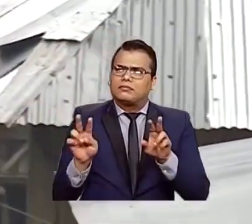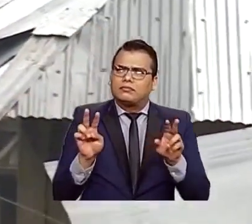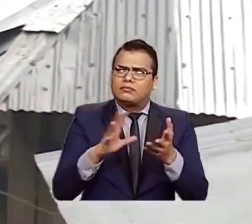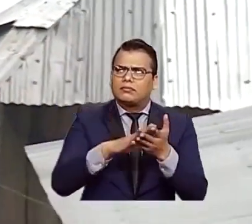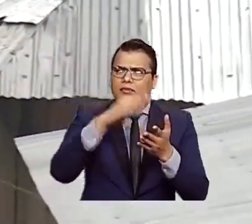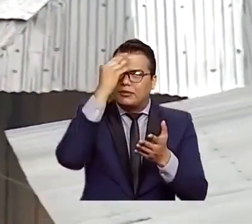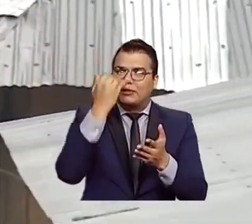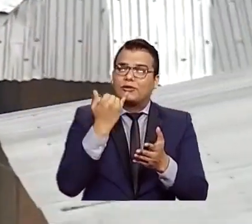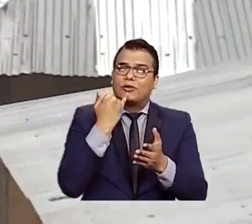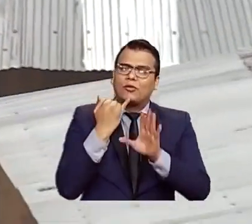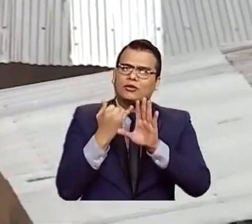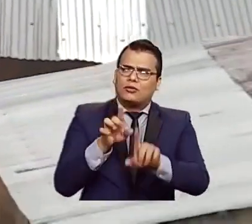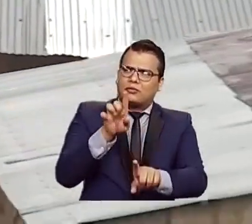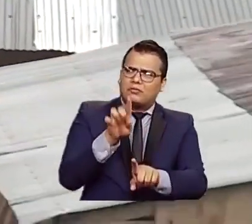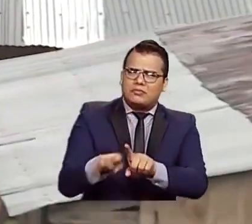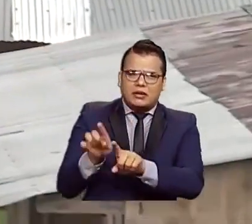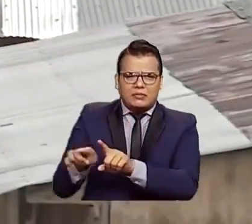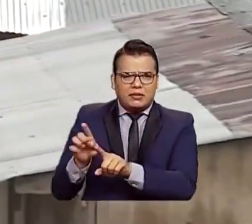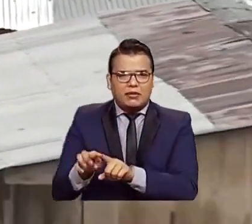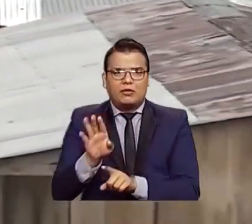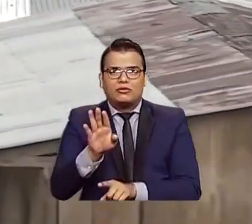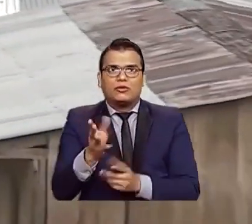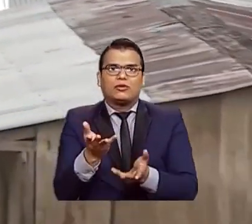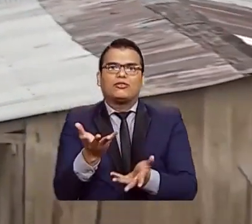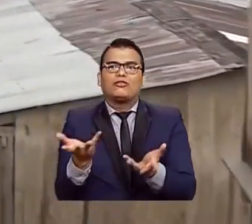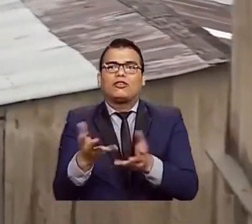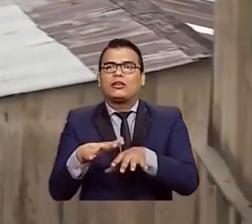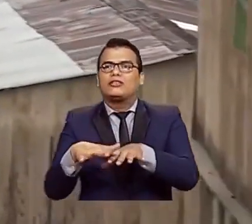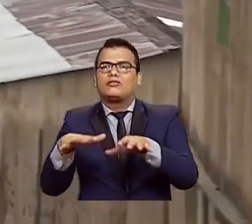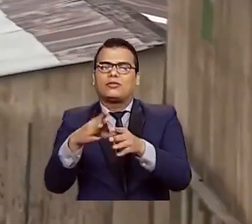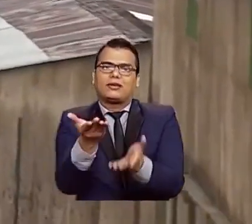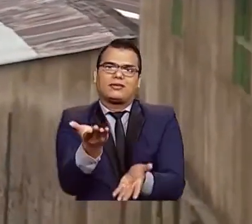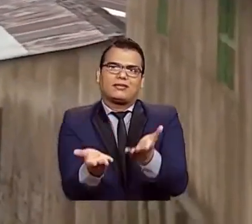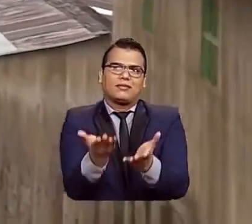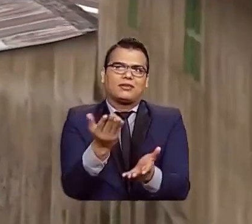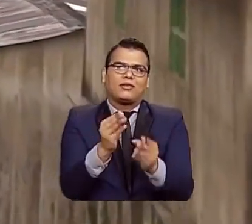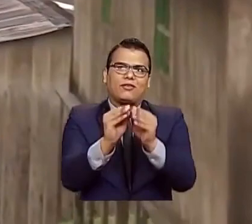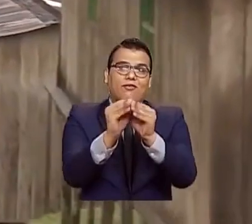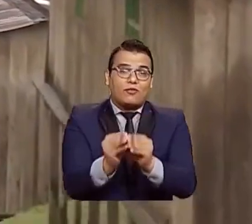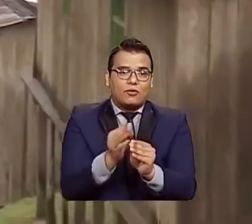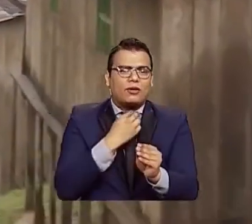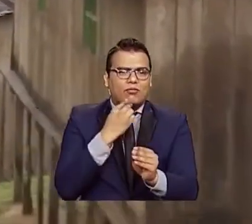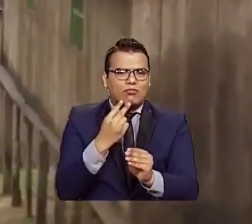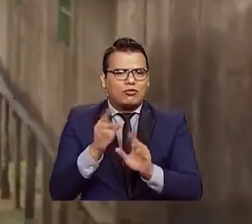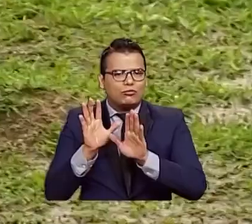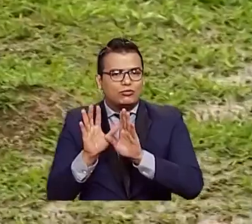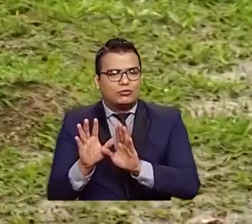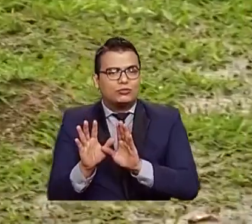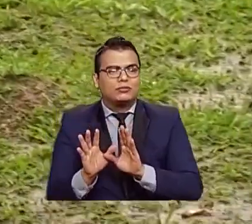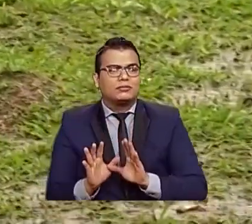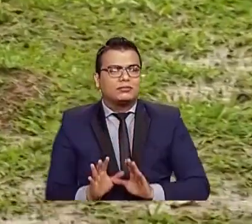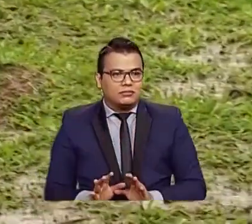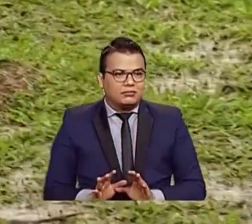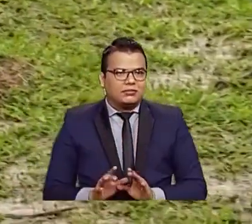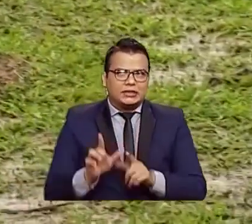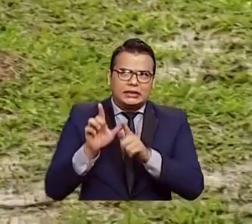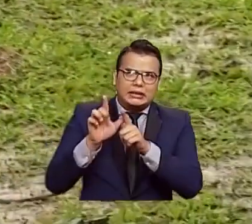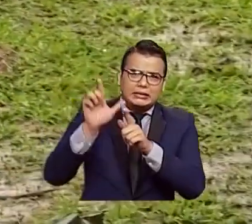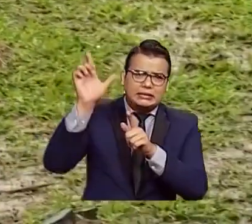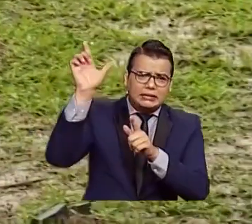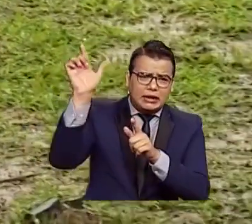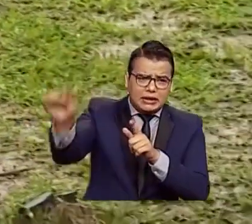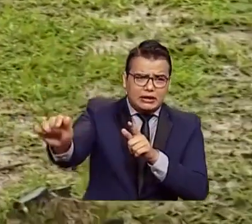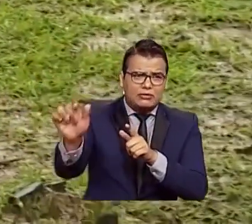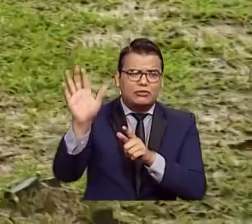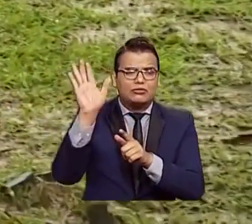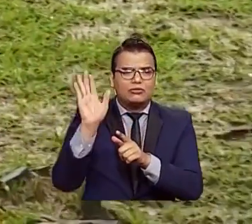lengua, que presenta diferencias dialectales dependiendo de la zona donde se encuentren sus habitantes, considerando que el dialecto más apartado es el hablado